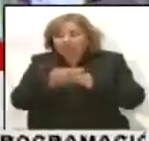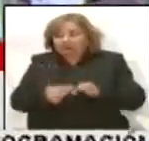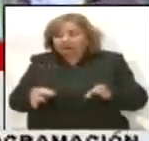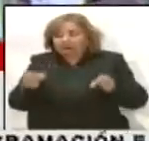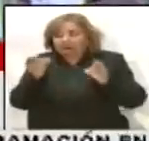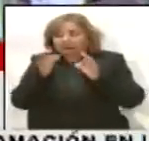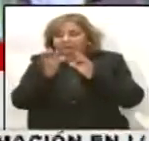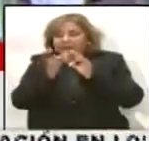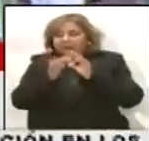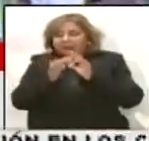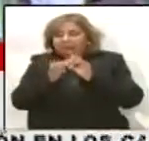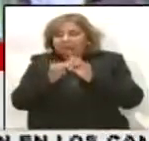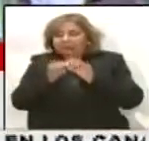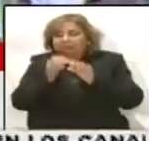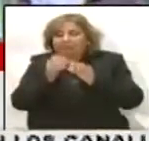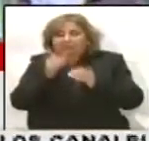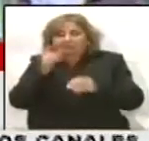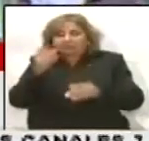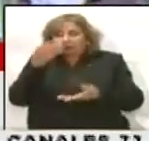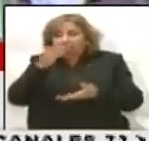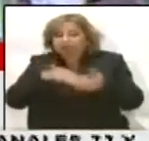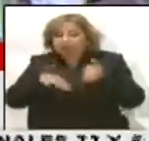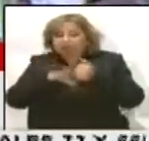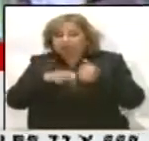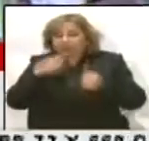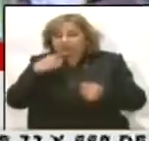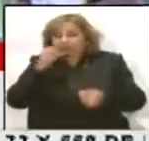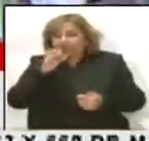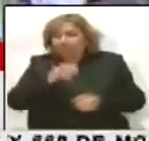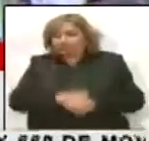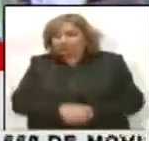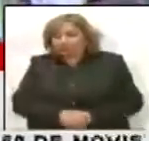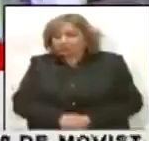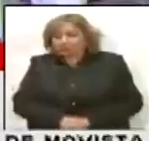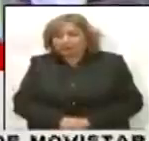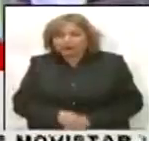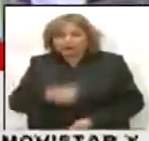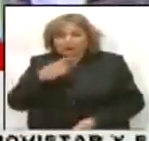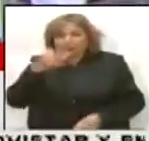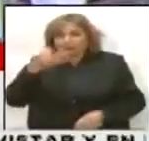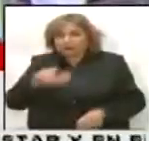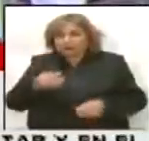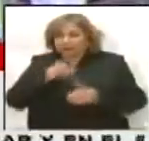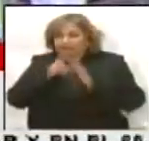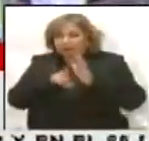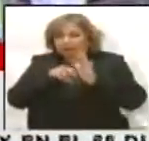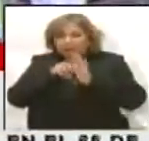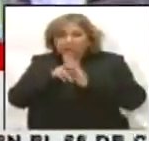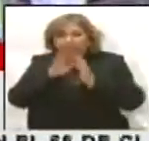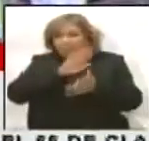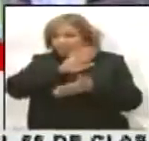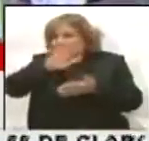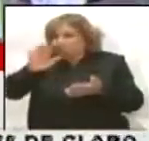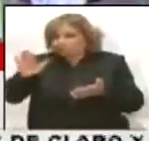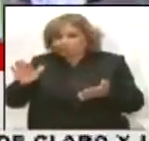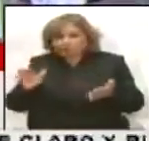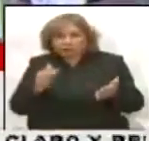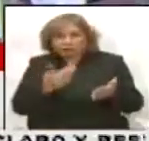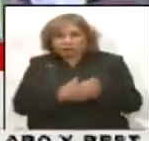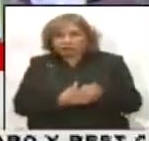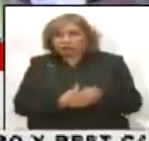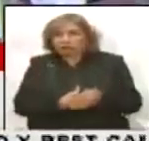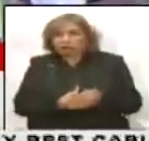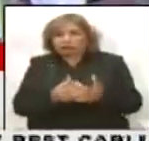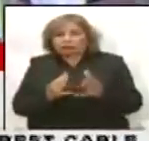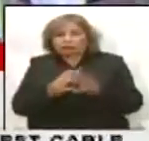tener una claridad sobre la fuente a la cual nos estamos refiriendo. Yo sí creo que hubiera sido importante mostrar ese video completo, o por lo menos con una edición no